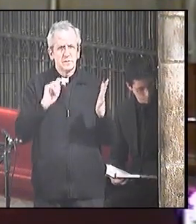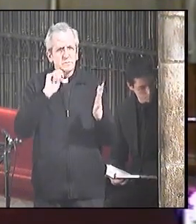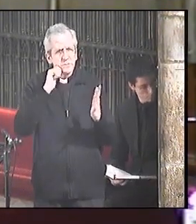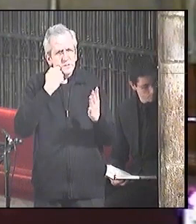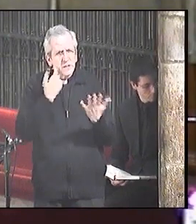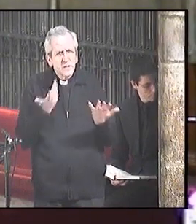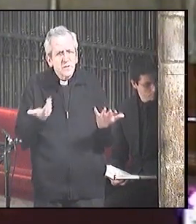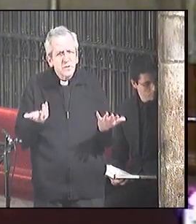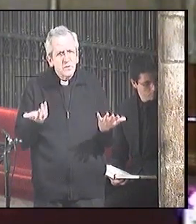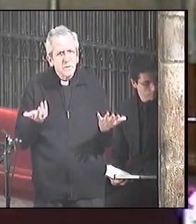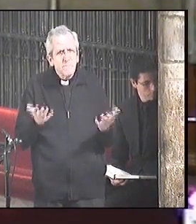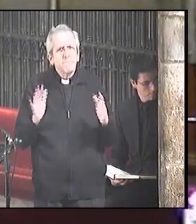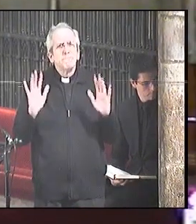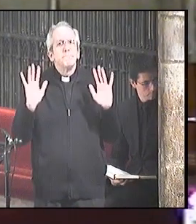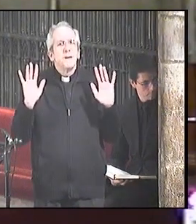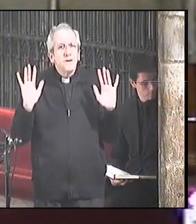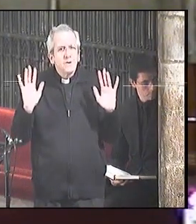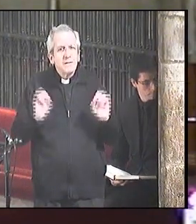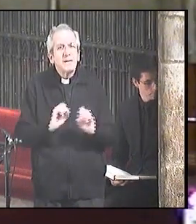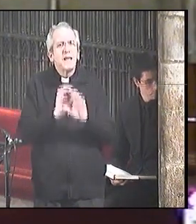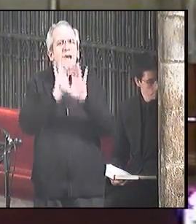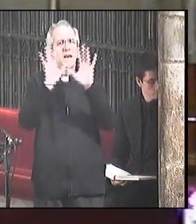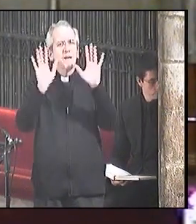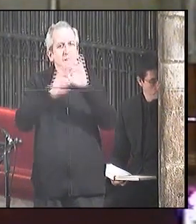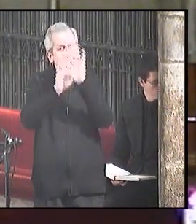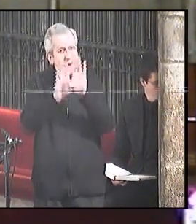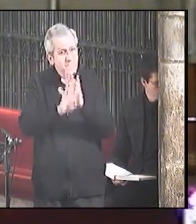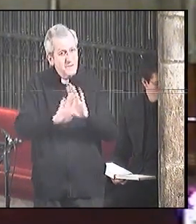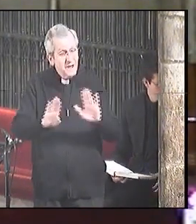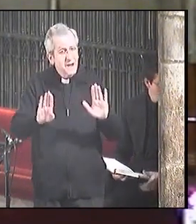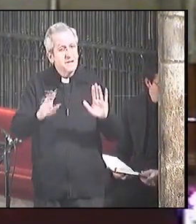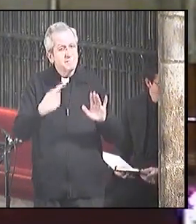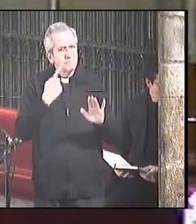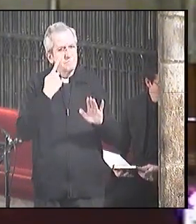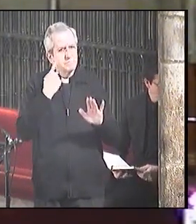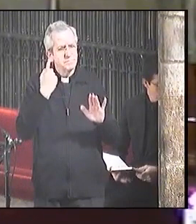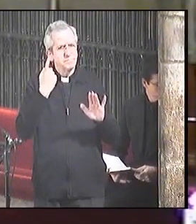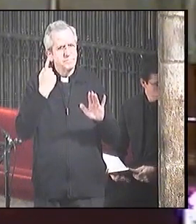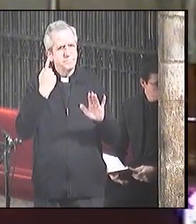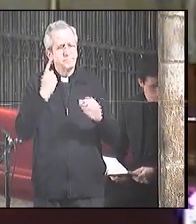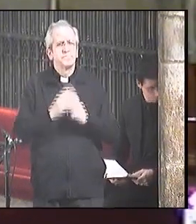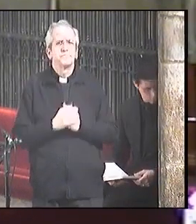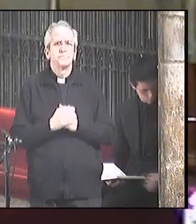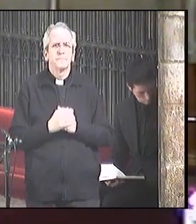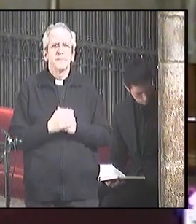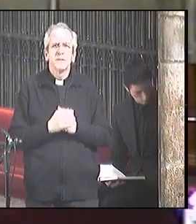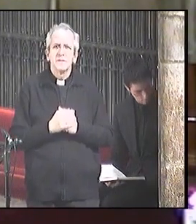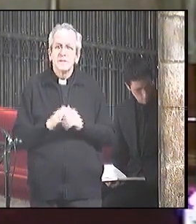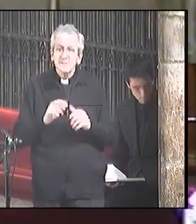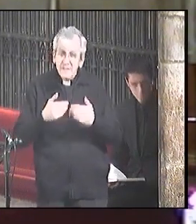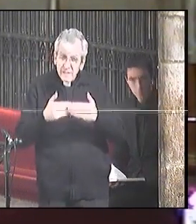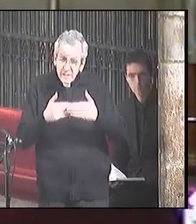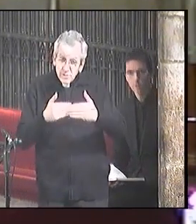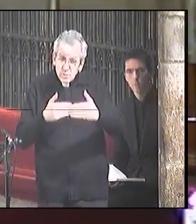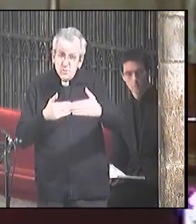eso. Pero la clave nos la dará al final, lo acabamos de escuchar. Y en ese transcurso de